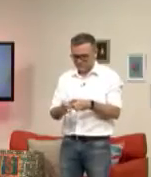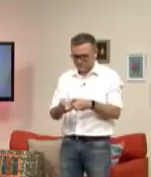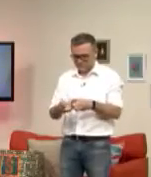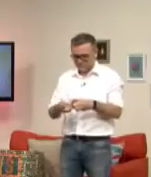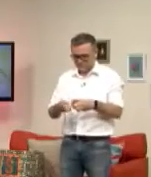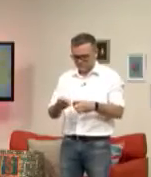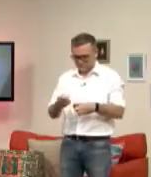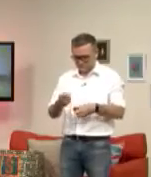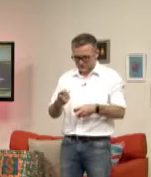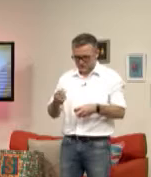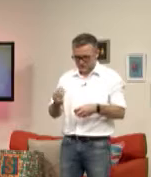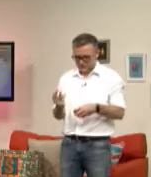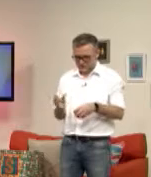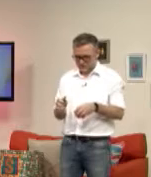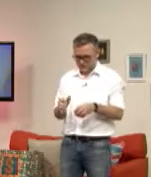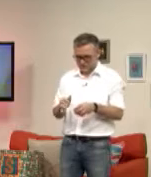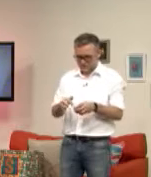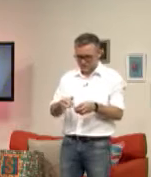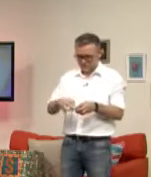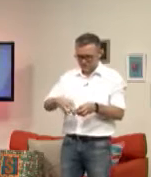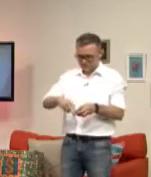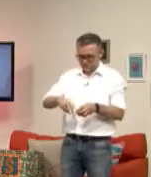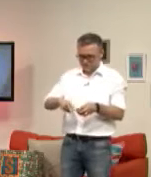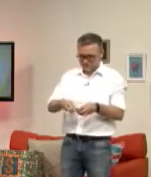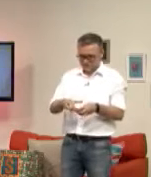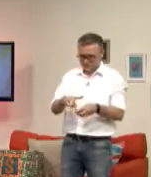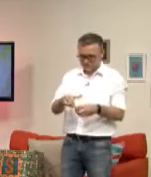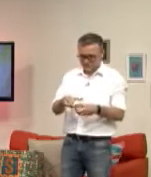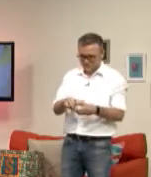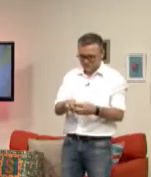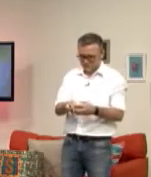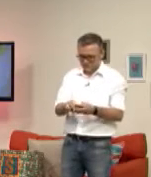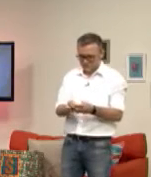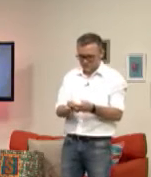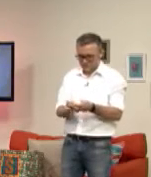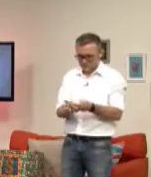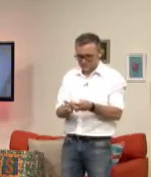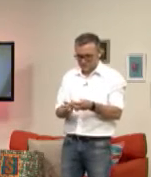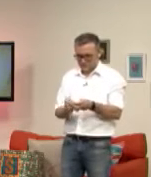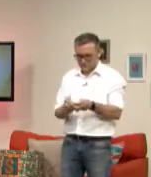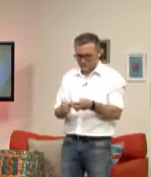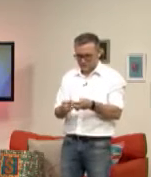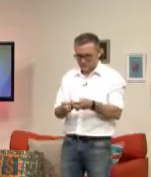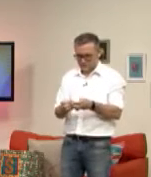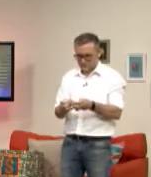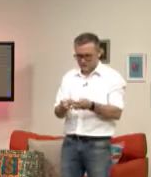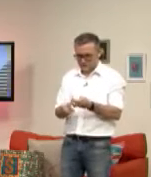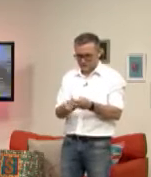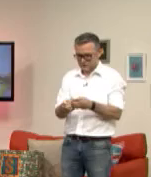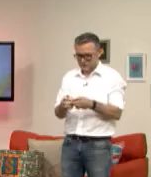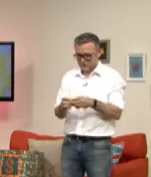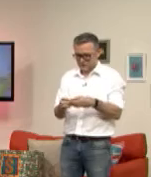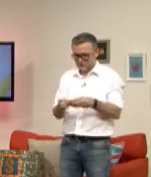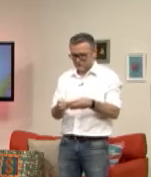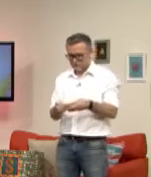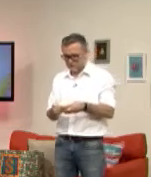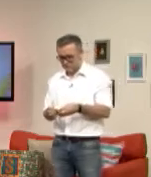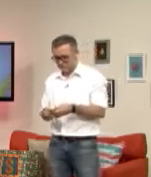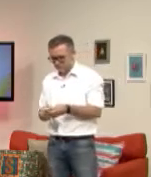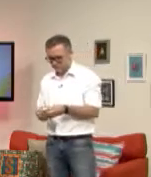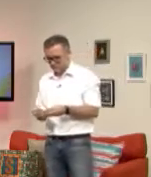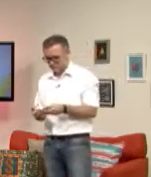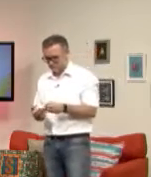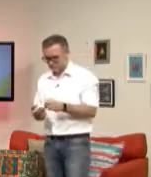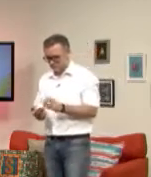mía tiene los números del 1 al 10. Es correcto. Del 1 al 10. El niño puede y tiene